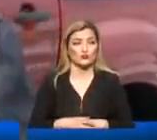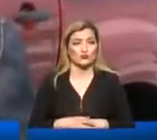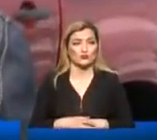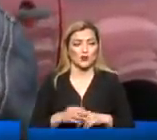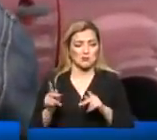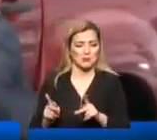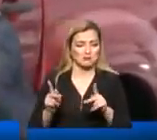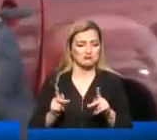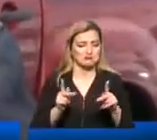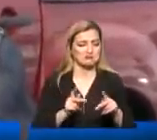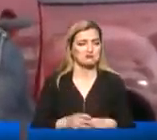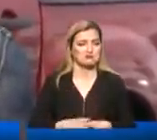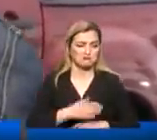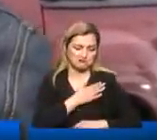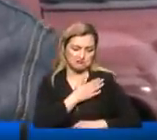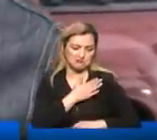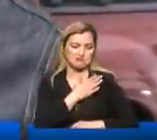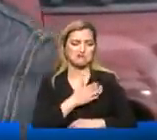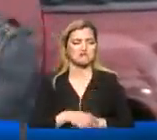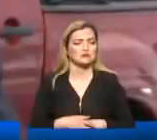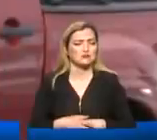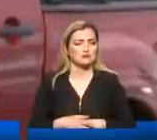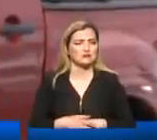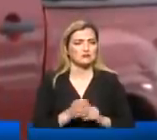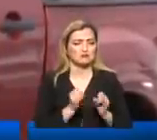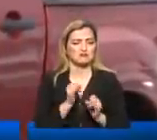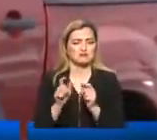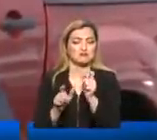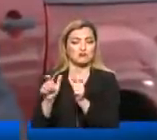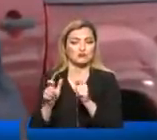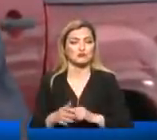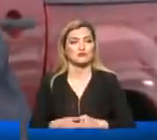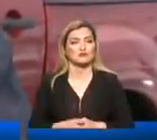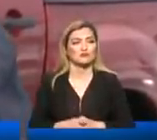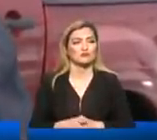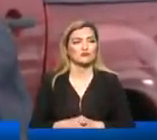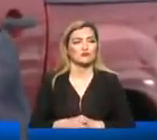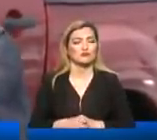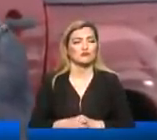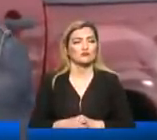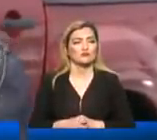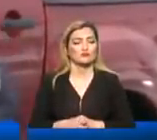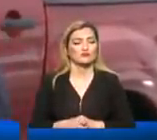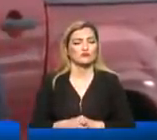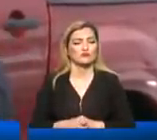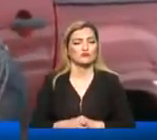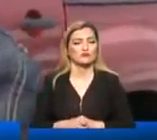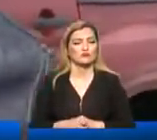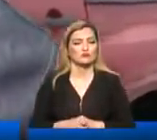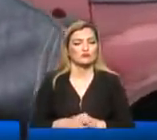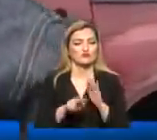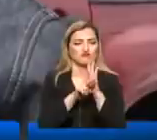estamos preparados y confiamos en la ciudadanía, que va a cumplir sus protocolos